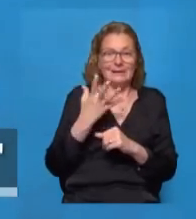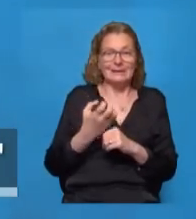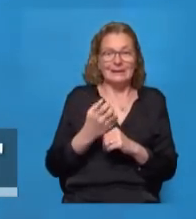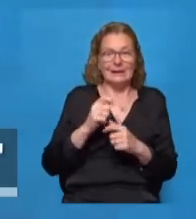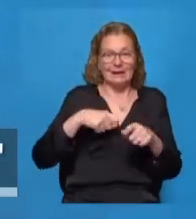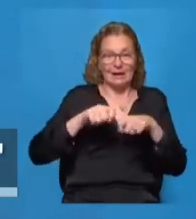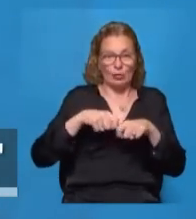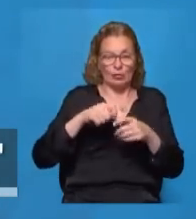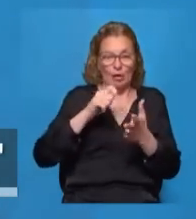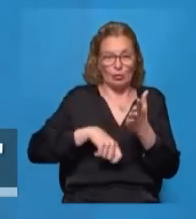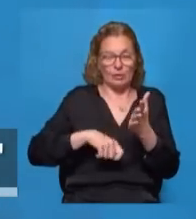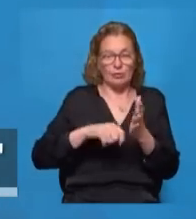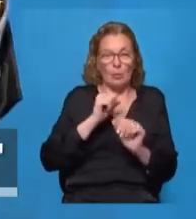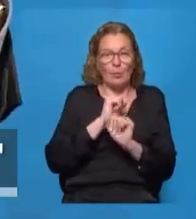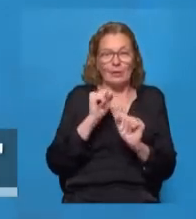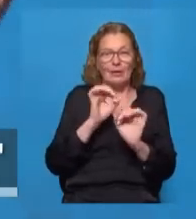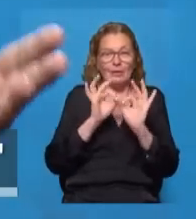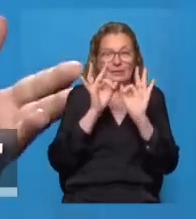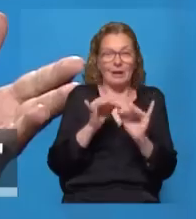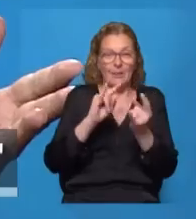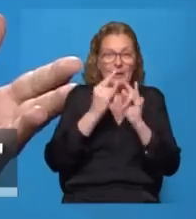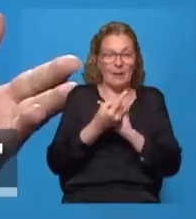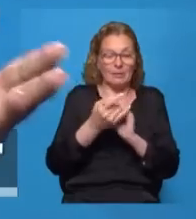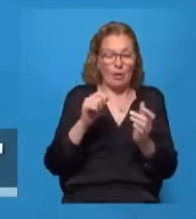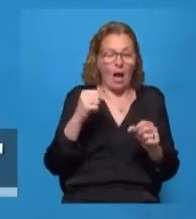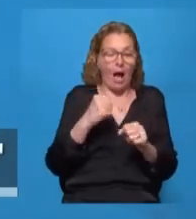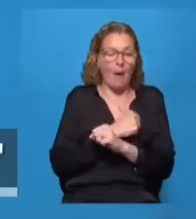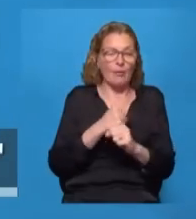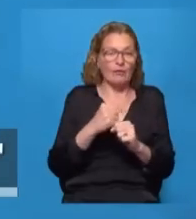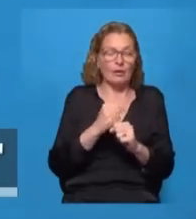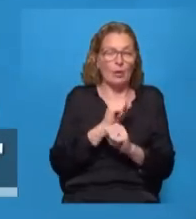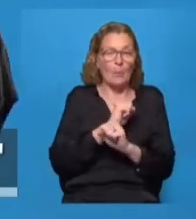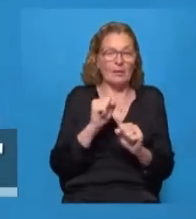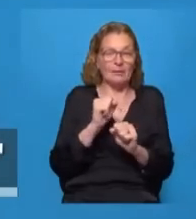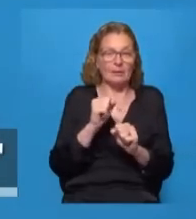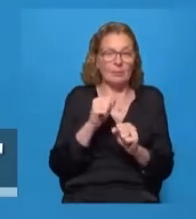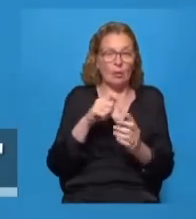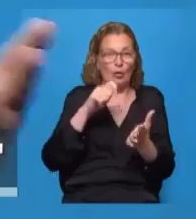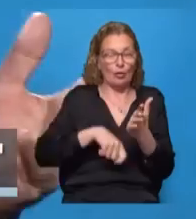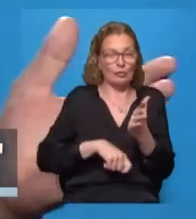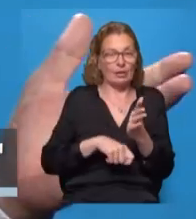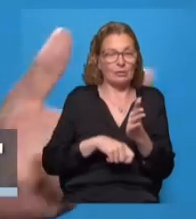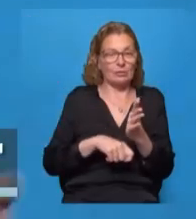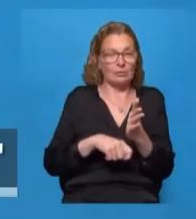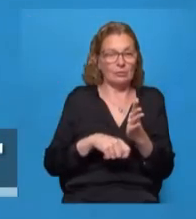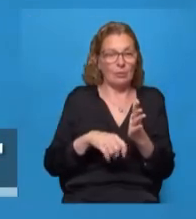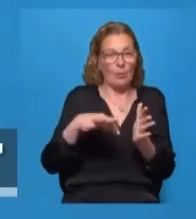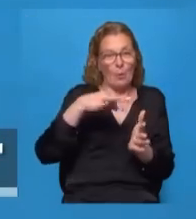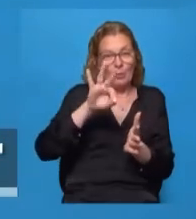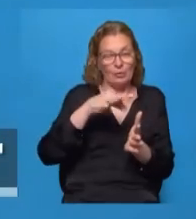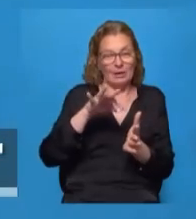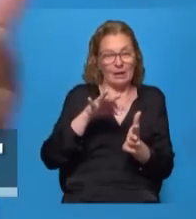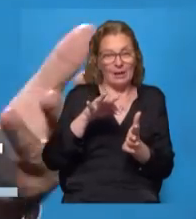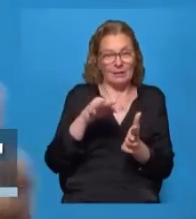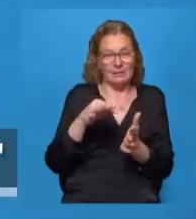renegociar el contrato podrán lo que tiene que lograr es que el parlamento se lo apruebe no puede ser que nos impongan un contrato que no que no tuvimos oportunidad ni